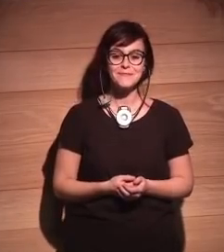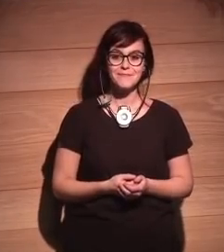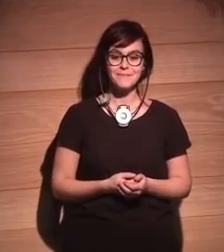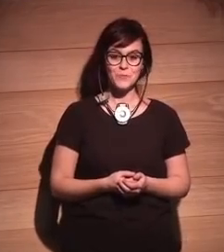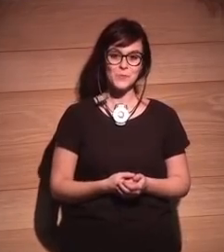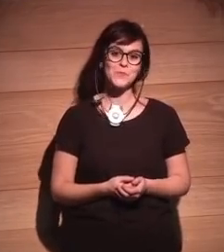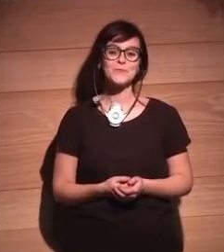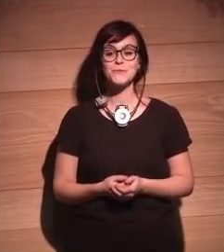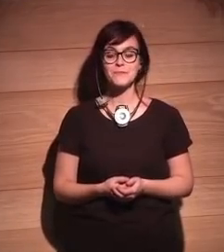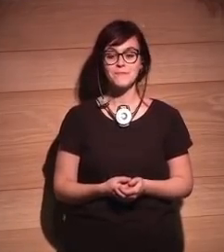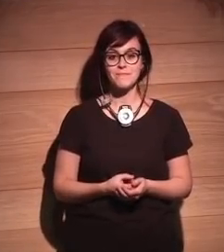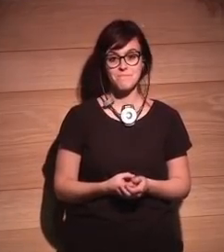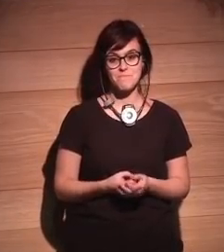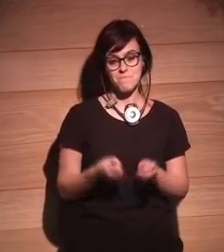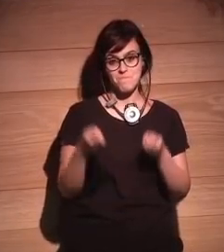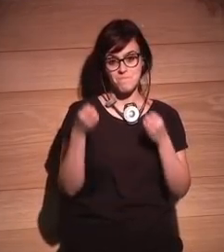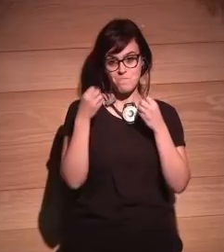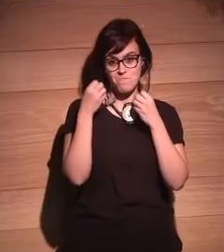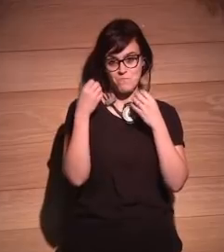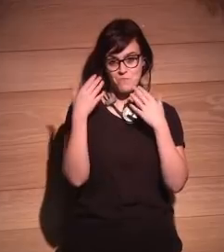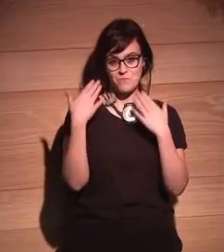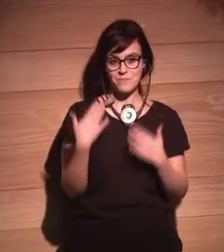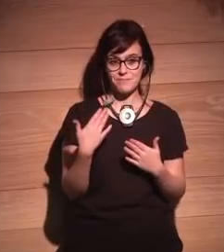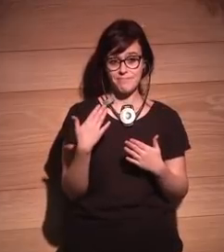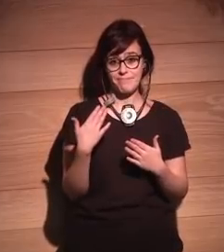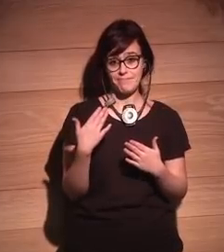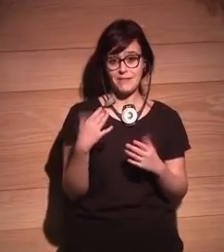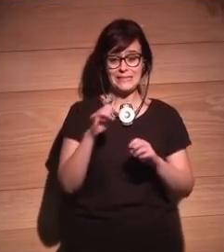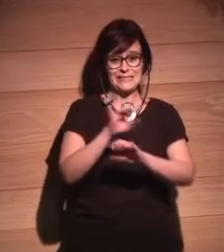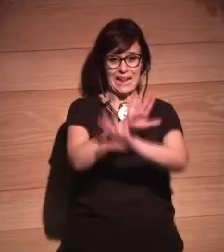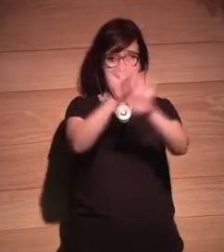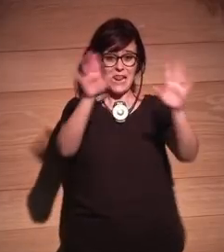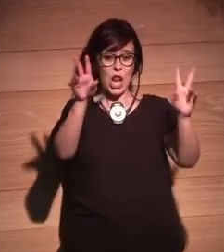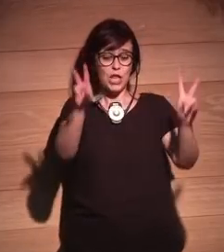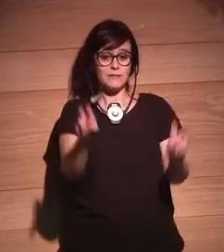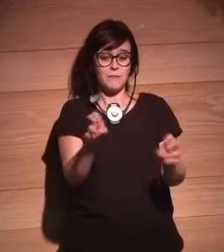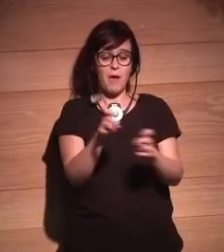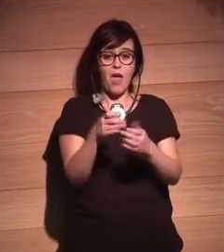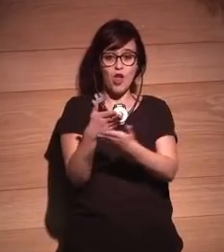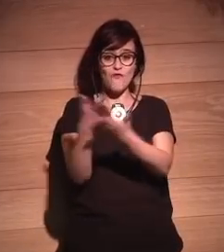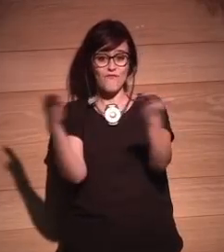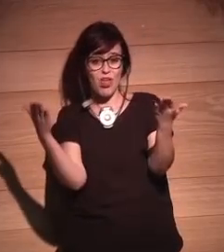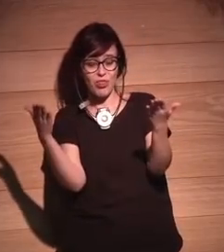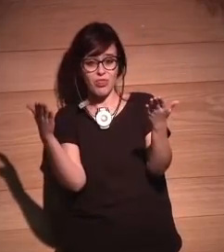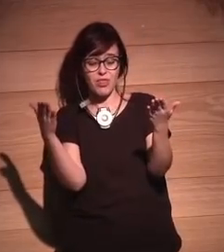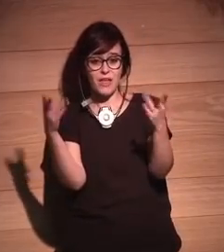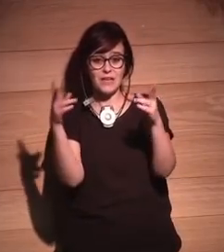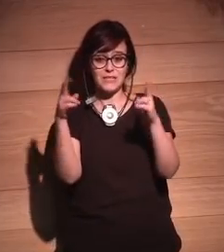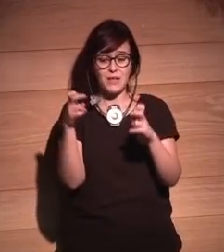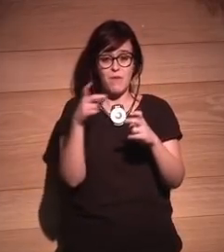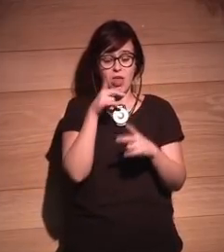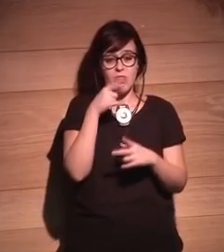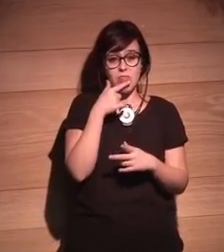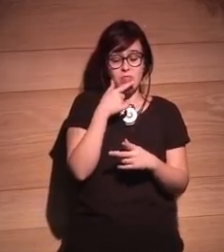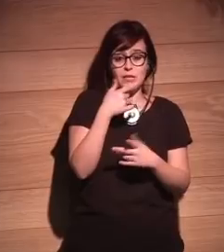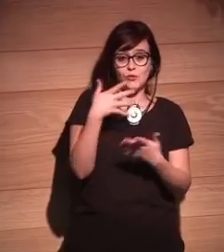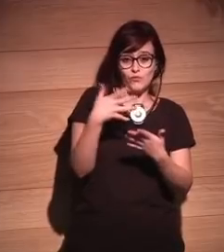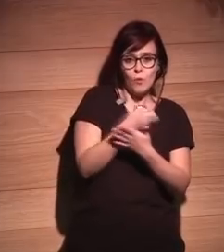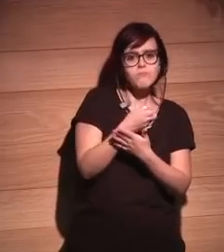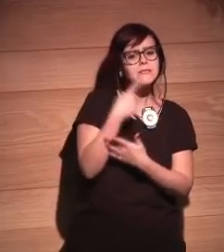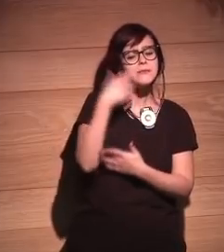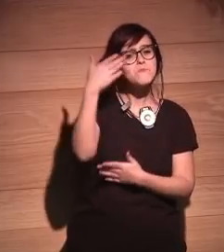Miguel. Merci. Está claro que las temáticas sobre la confianza, the trust, la confianza,